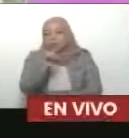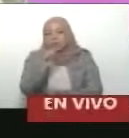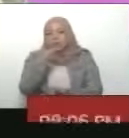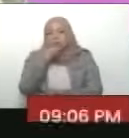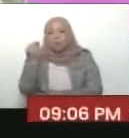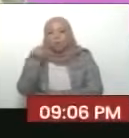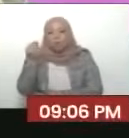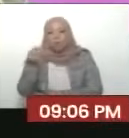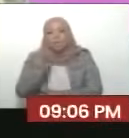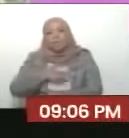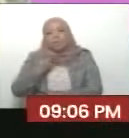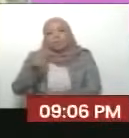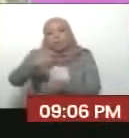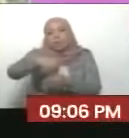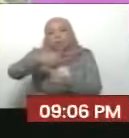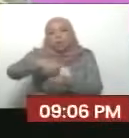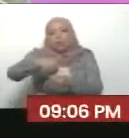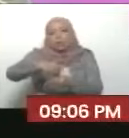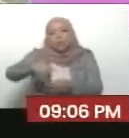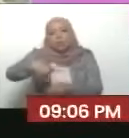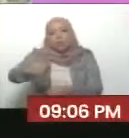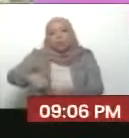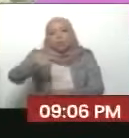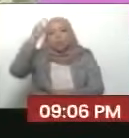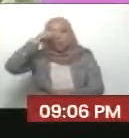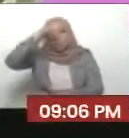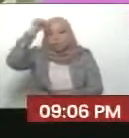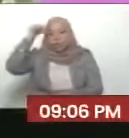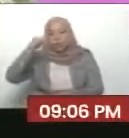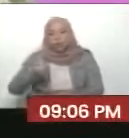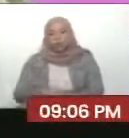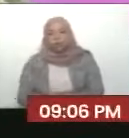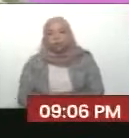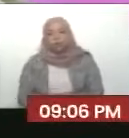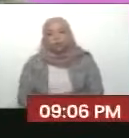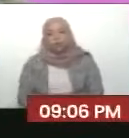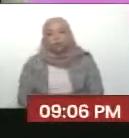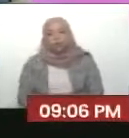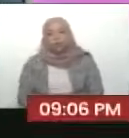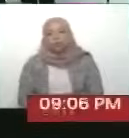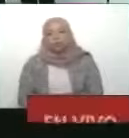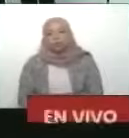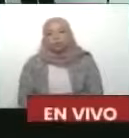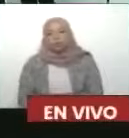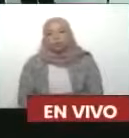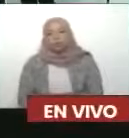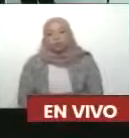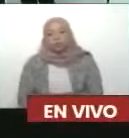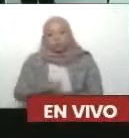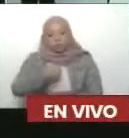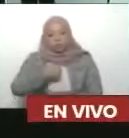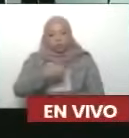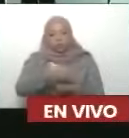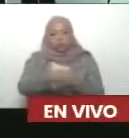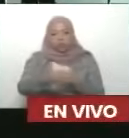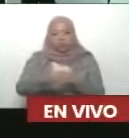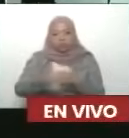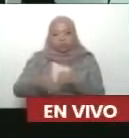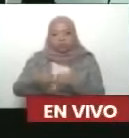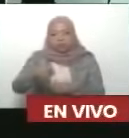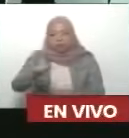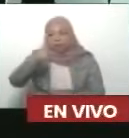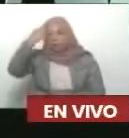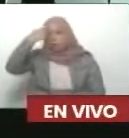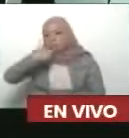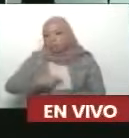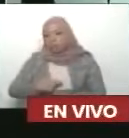¿por qué hay que votar el próximo domingo? Dile a la gente. En mi municipio existen personas